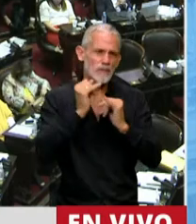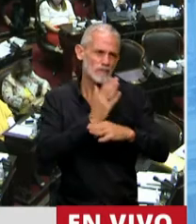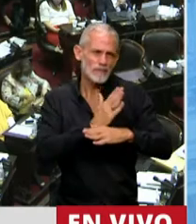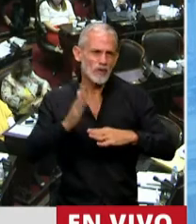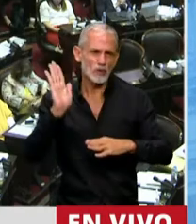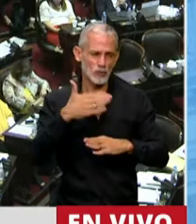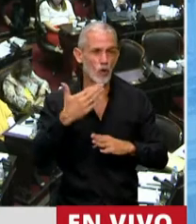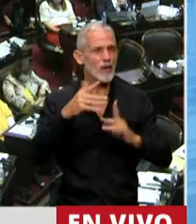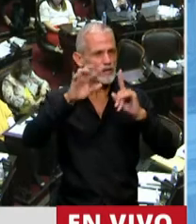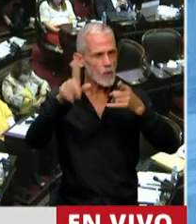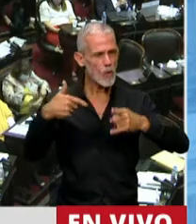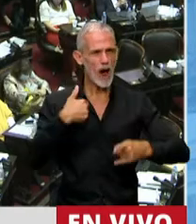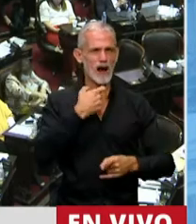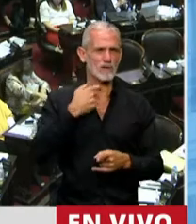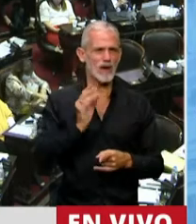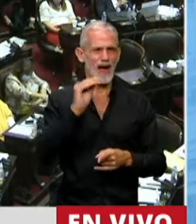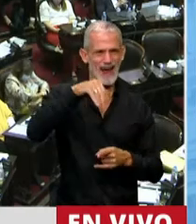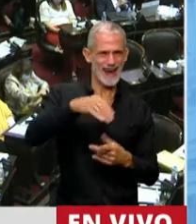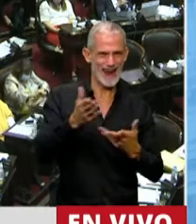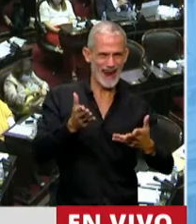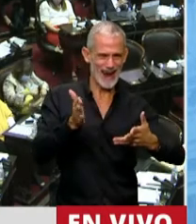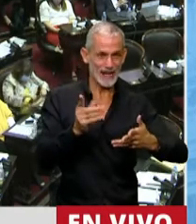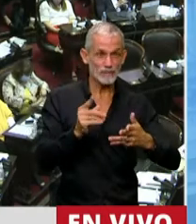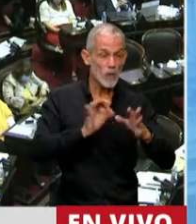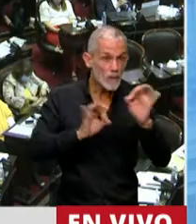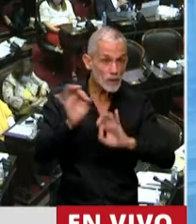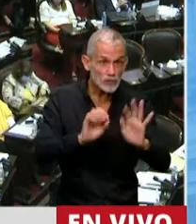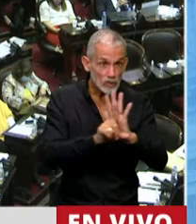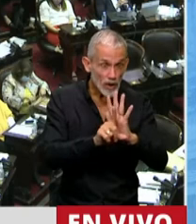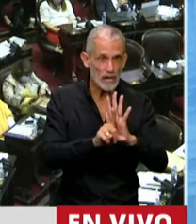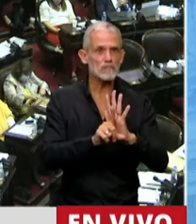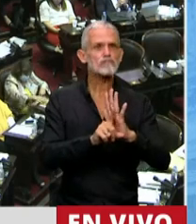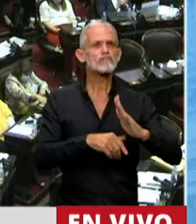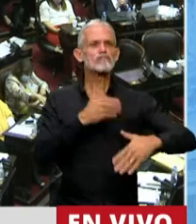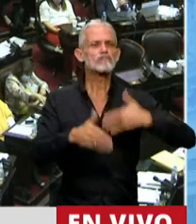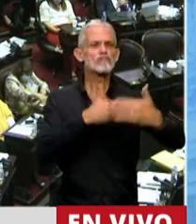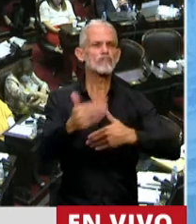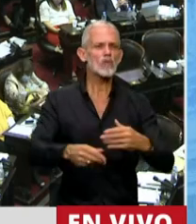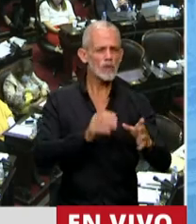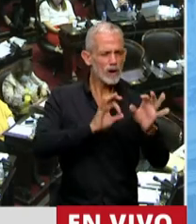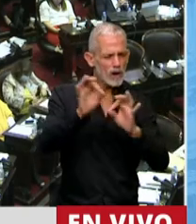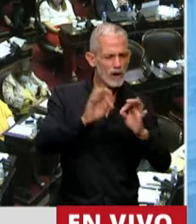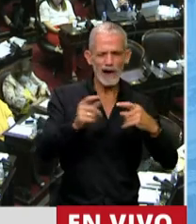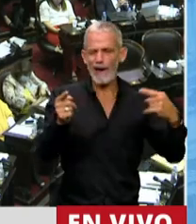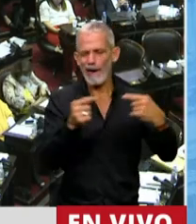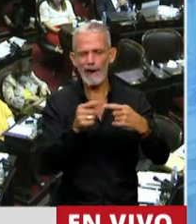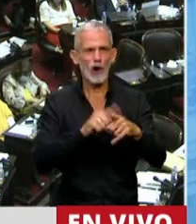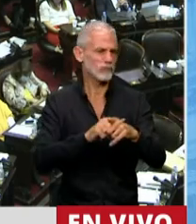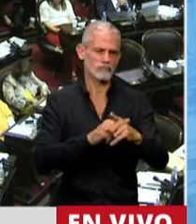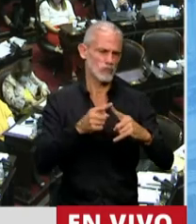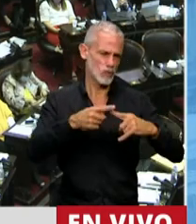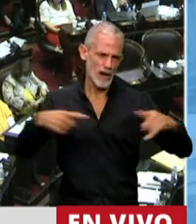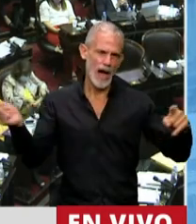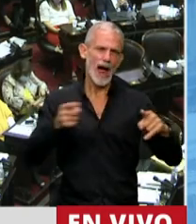yo quiero señalar que con su implementación se avanza en un diseño de largo plazo, en